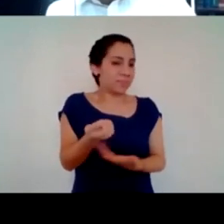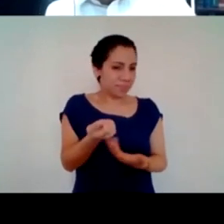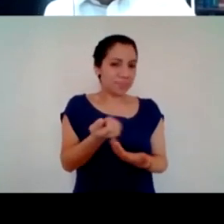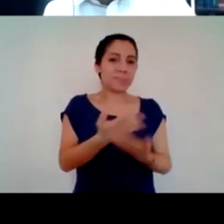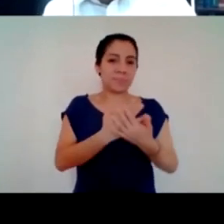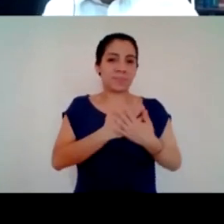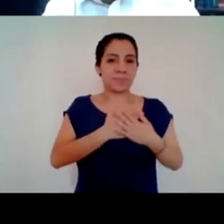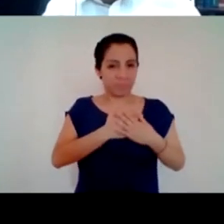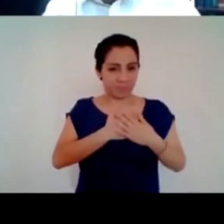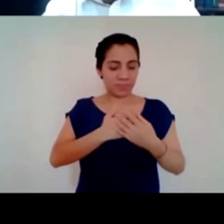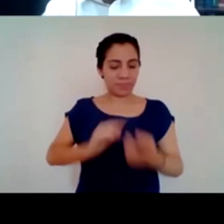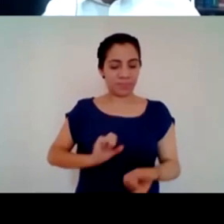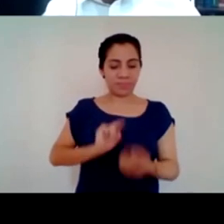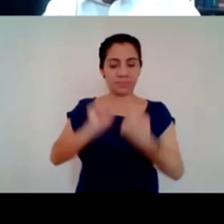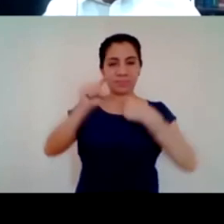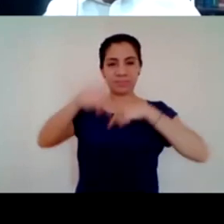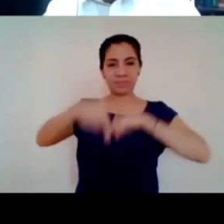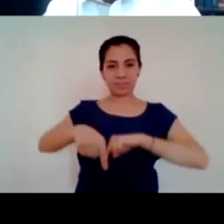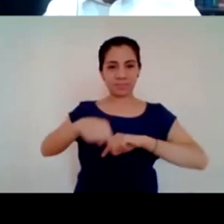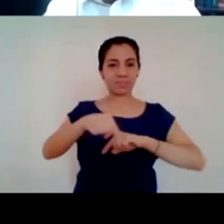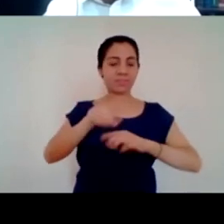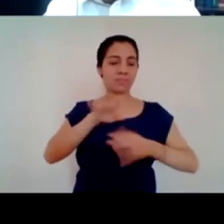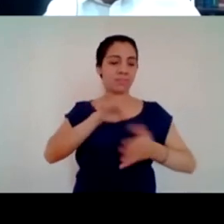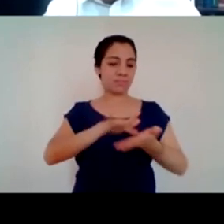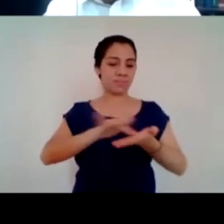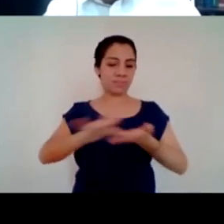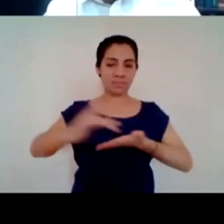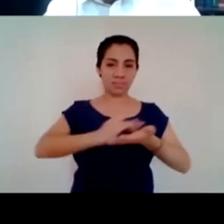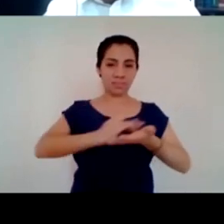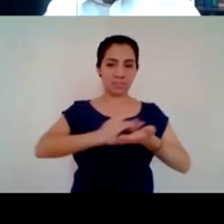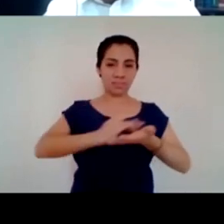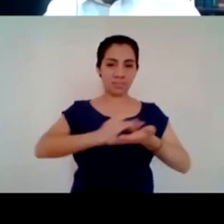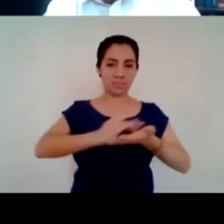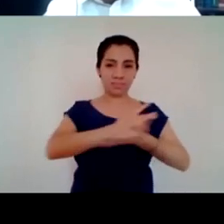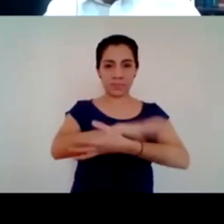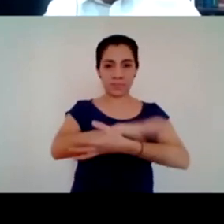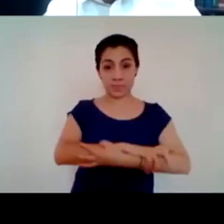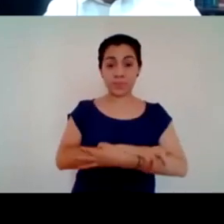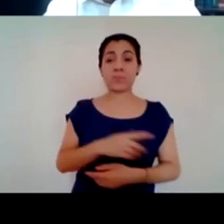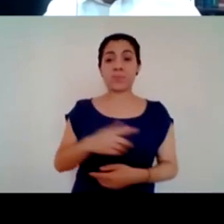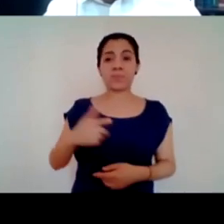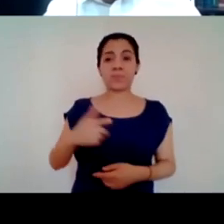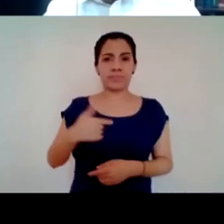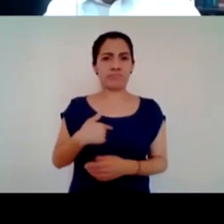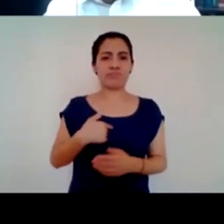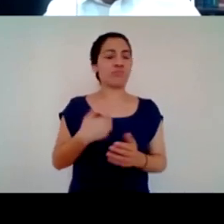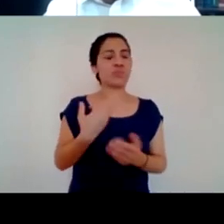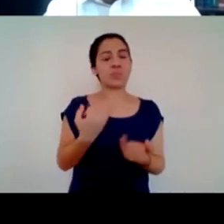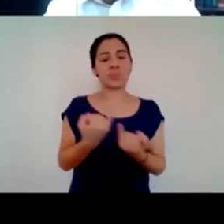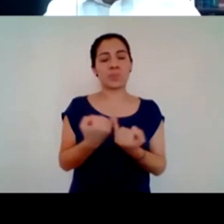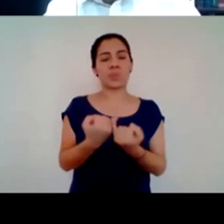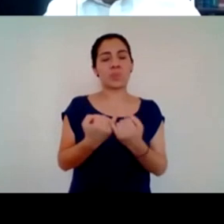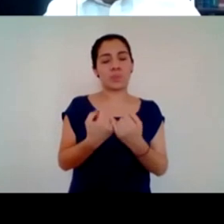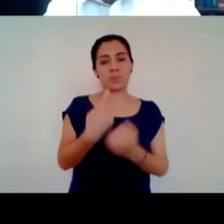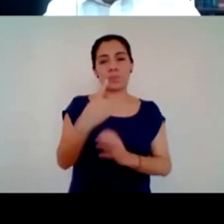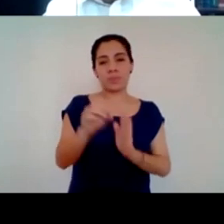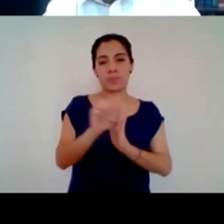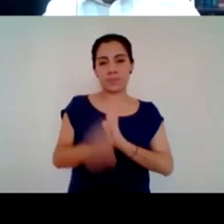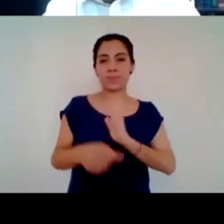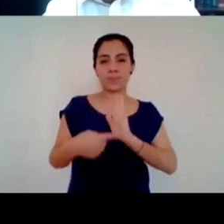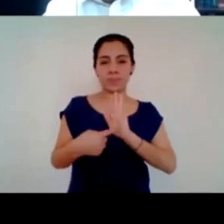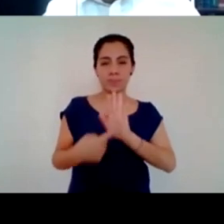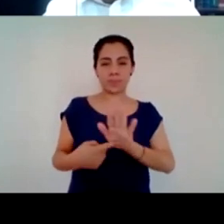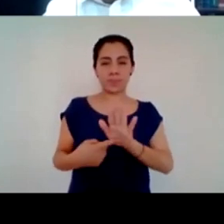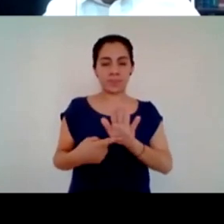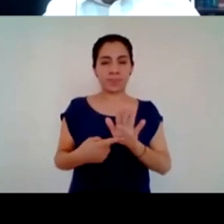y se trata de solidaridad. Quiero terminar con un ejemplo que a mí me causó un impacto muy grande con unos compañeros que conocí